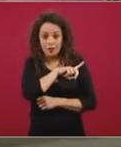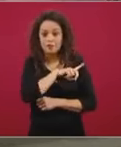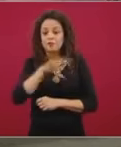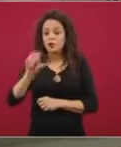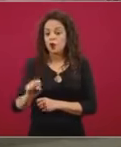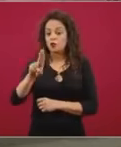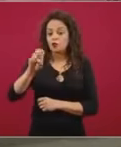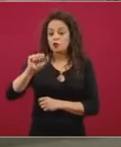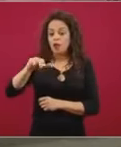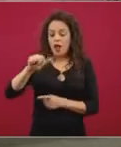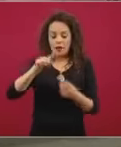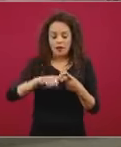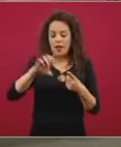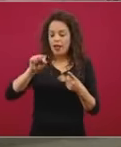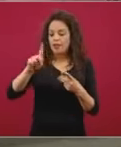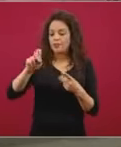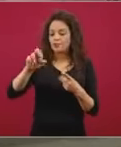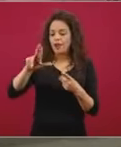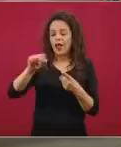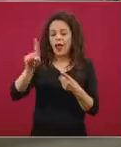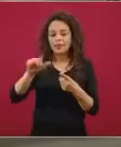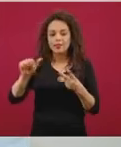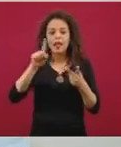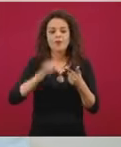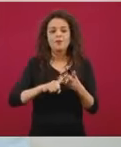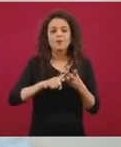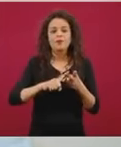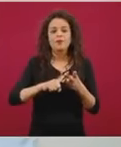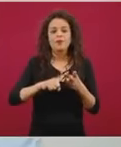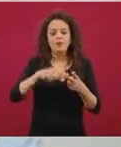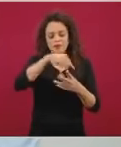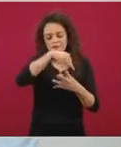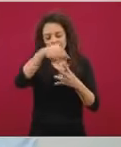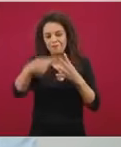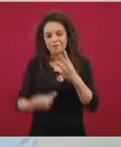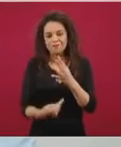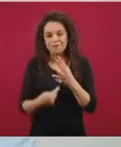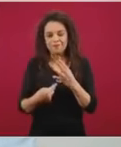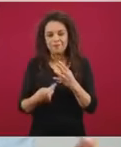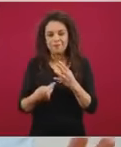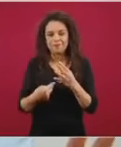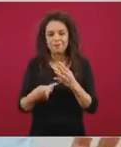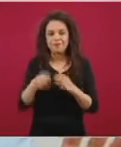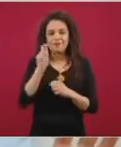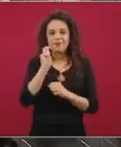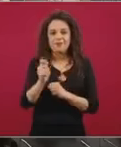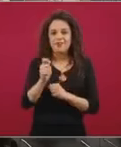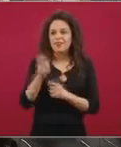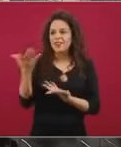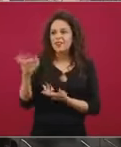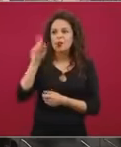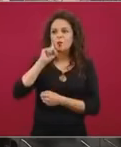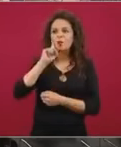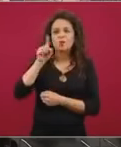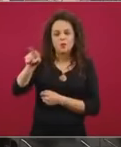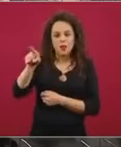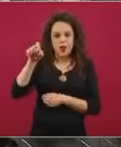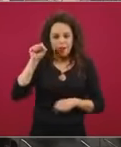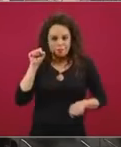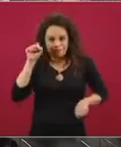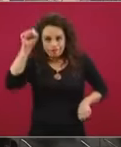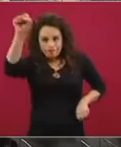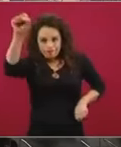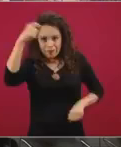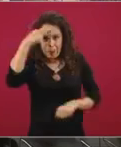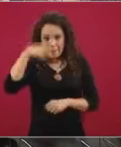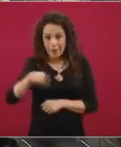Susana, Esperanza y todos los personajes del Escuadrón de la Salud, no sé si hay algún inconveniente que